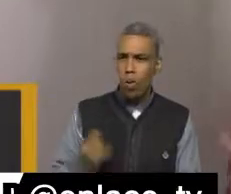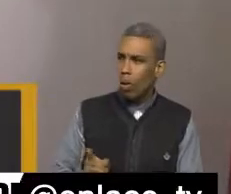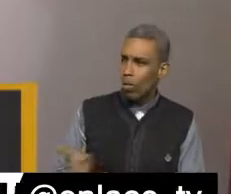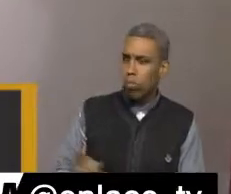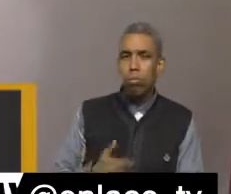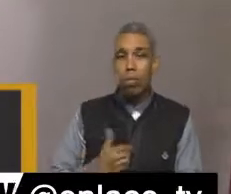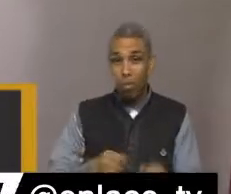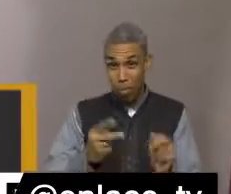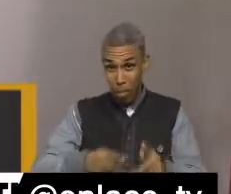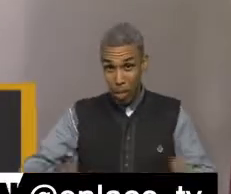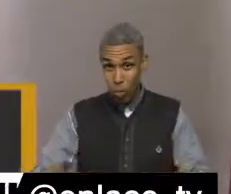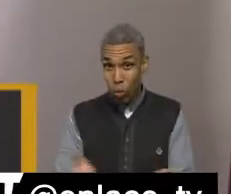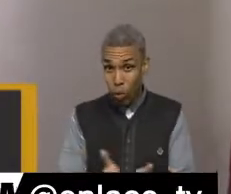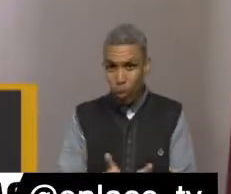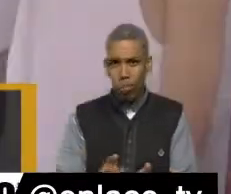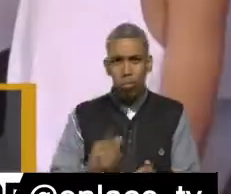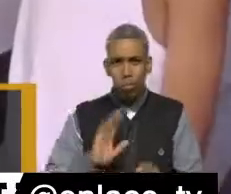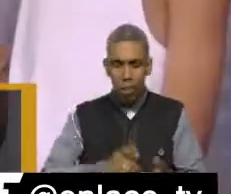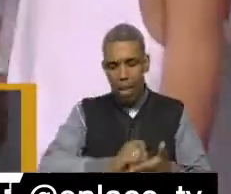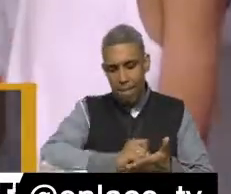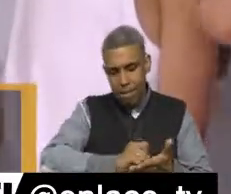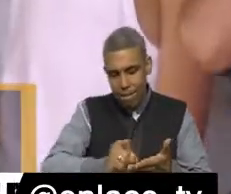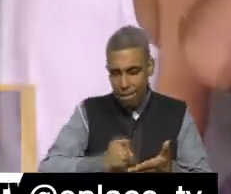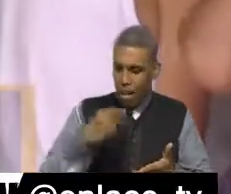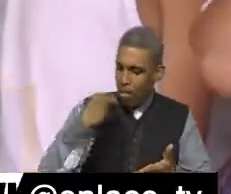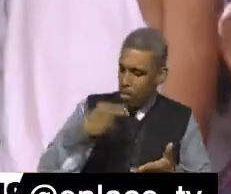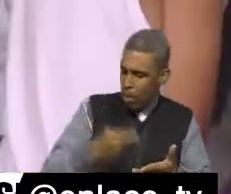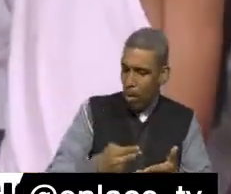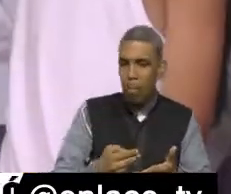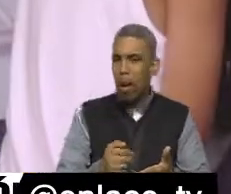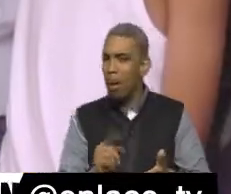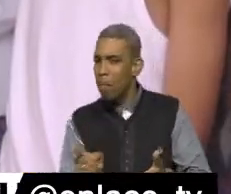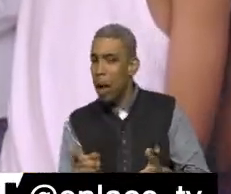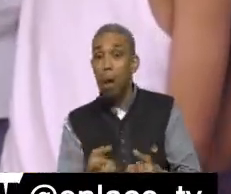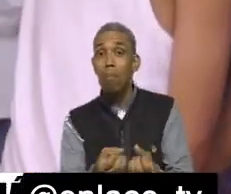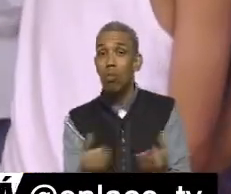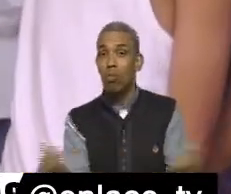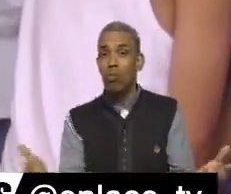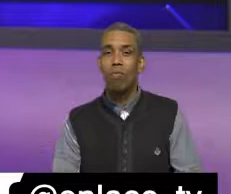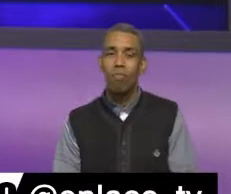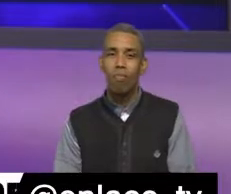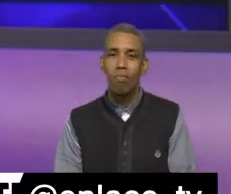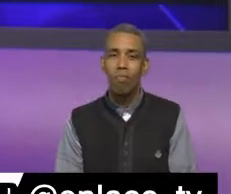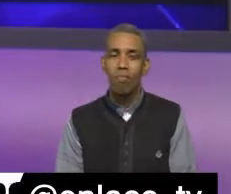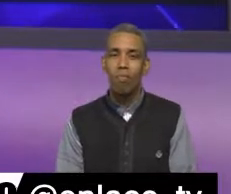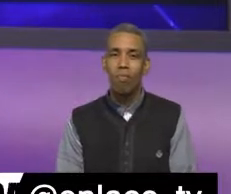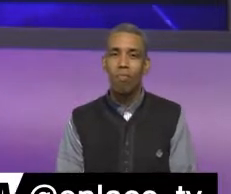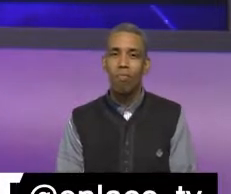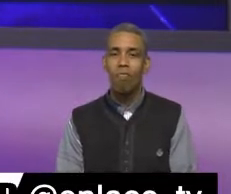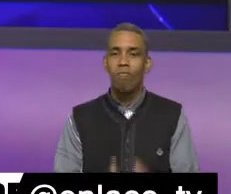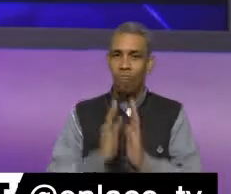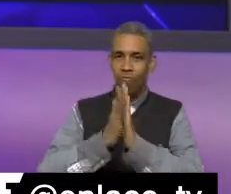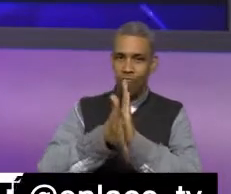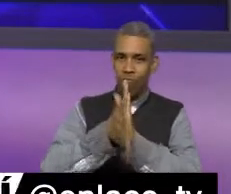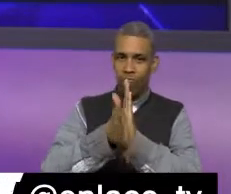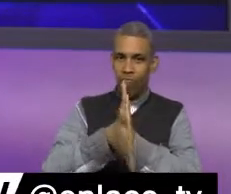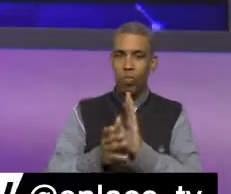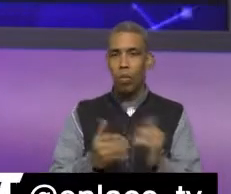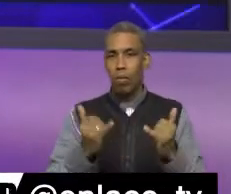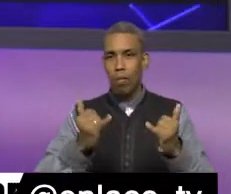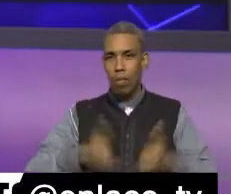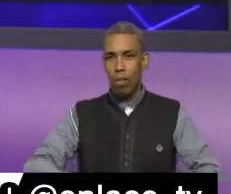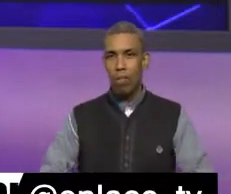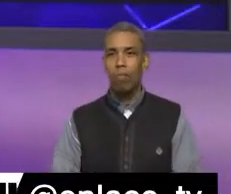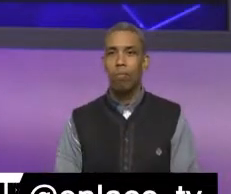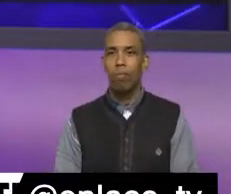del megacolegio han participado de la jornada cargada de mucha imaginación. Con esta información nos despedimos de la